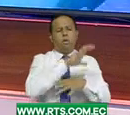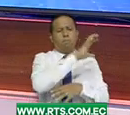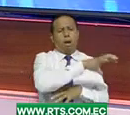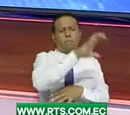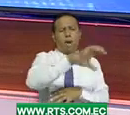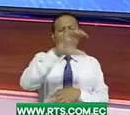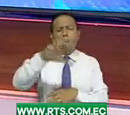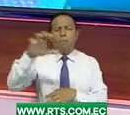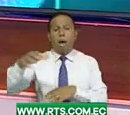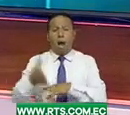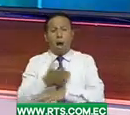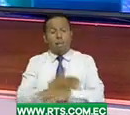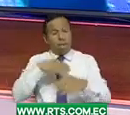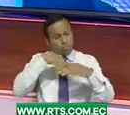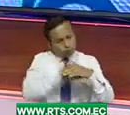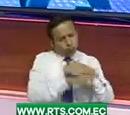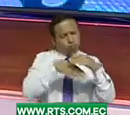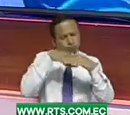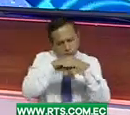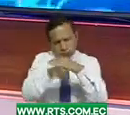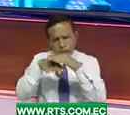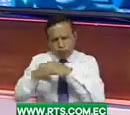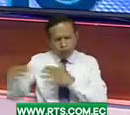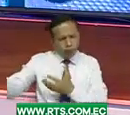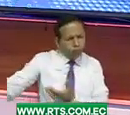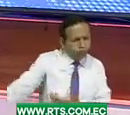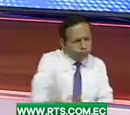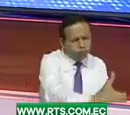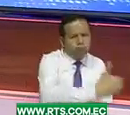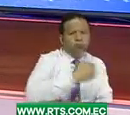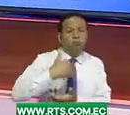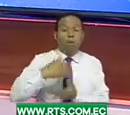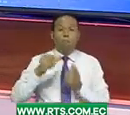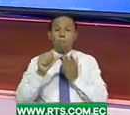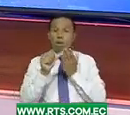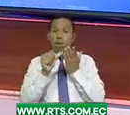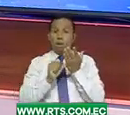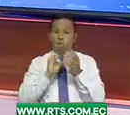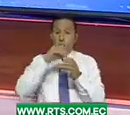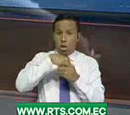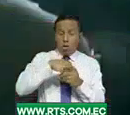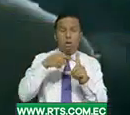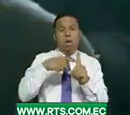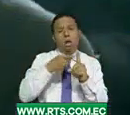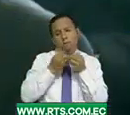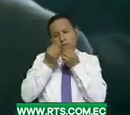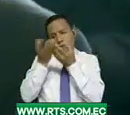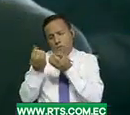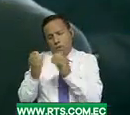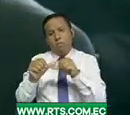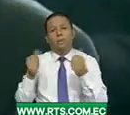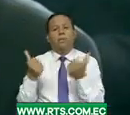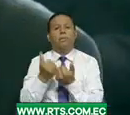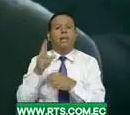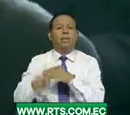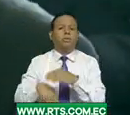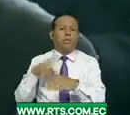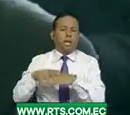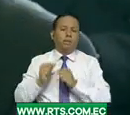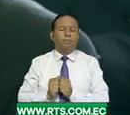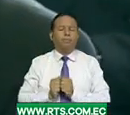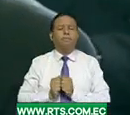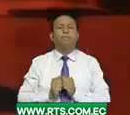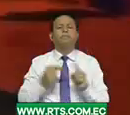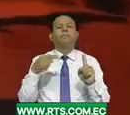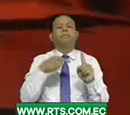el viceministro del Interior en su comparecencia en la Asamblea Nacional. El viceministro del Interior, Freddy Ramos, indicó